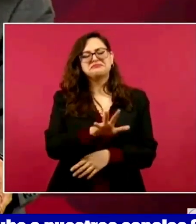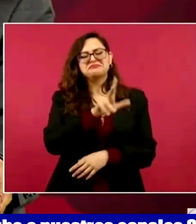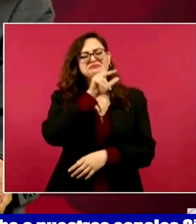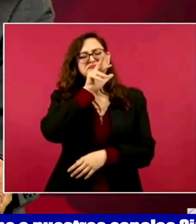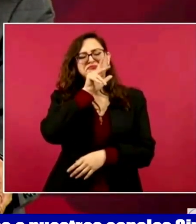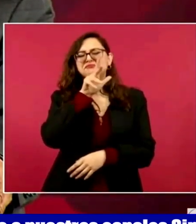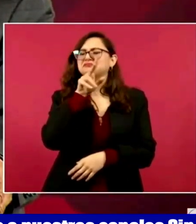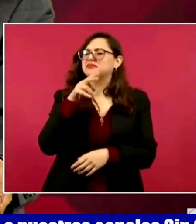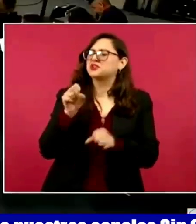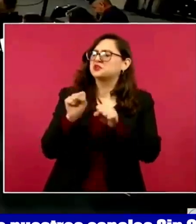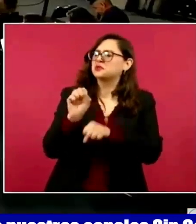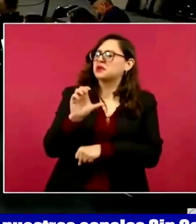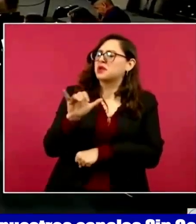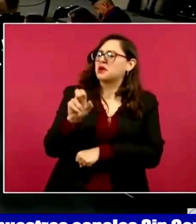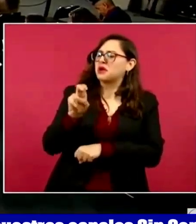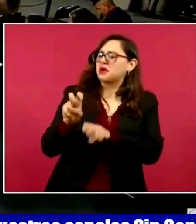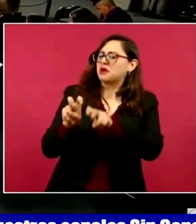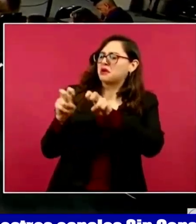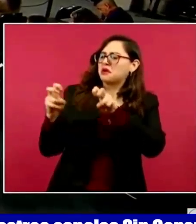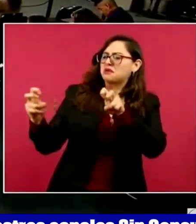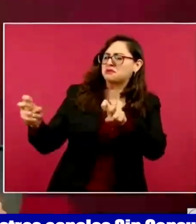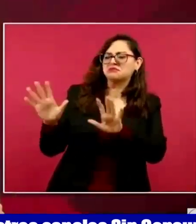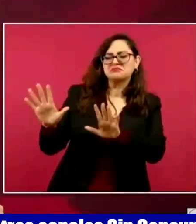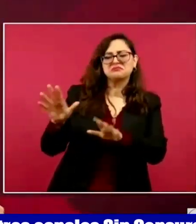¿Tiene confianza los ministros? No.